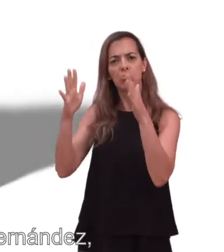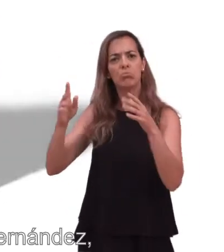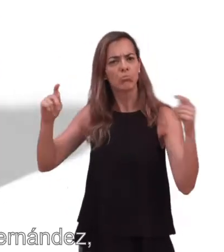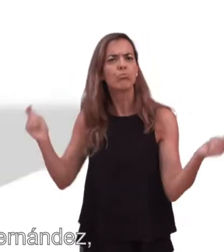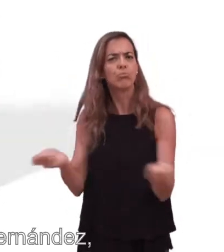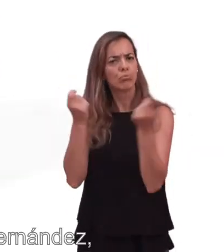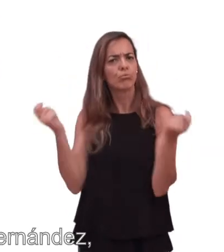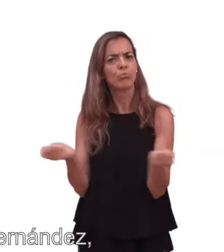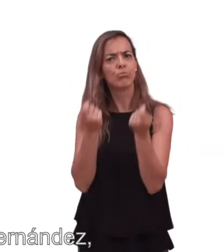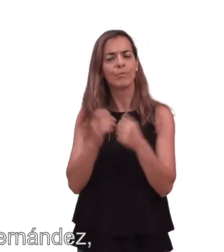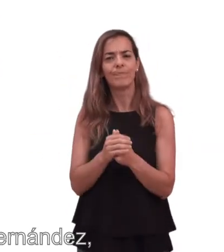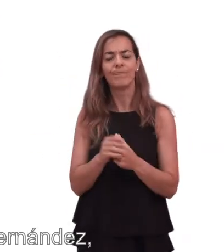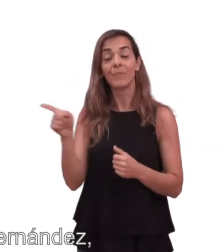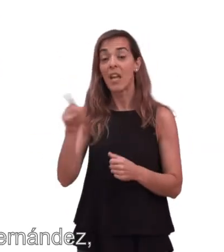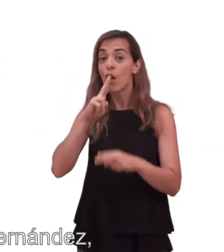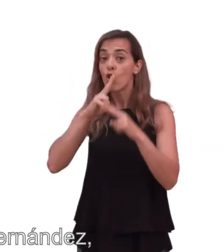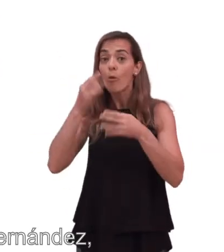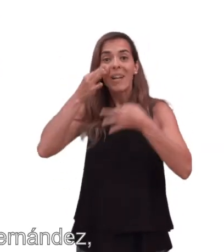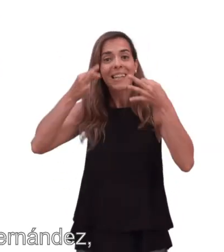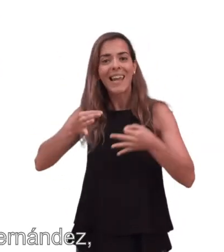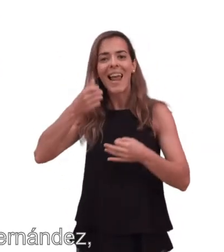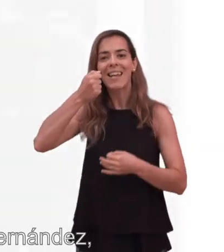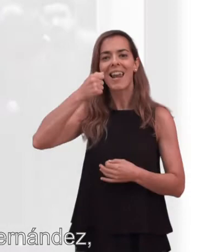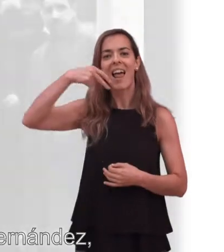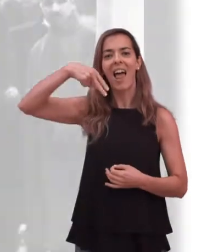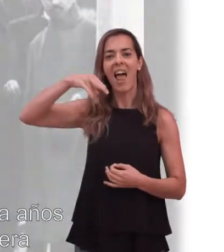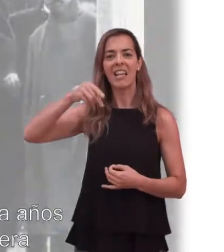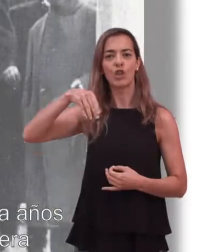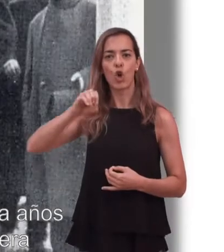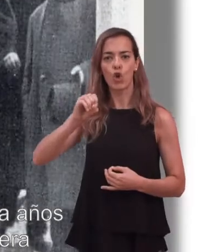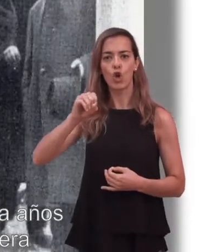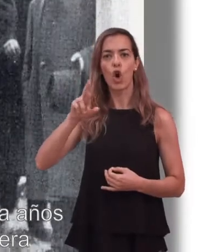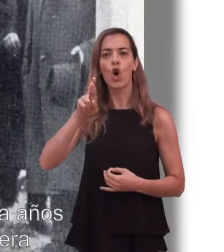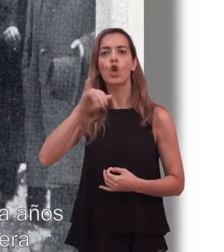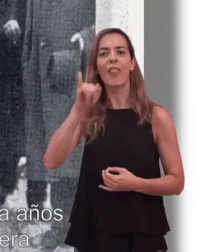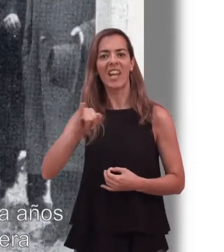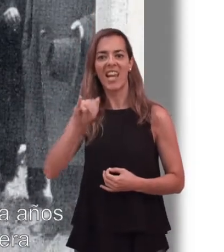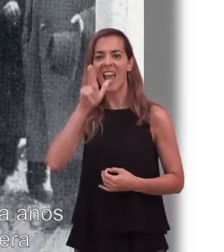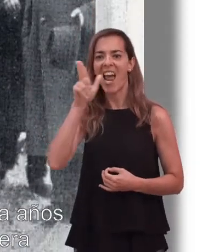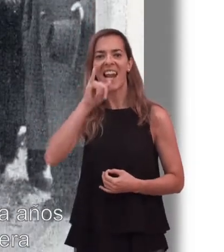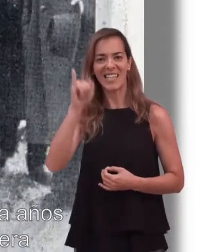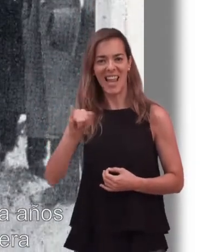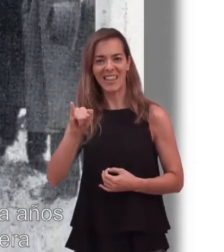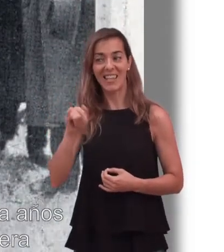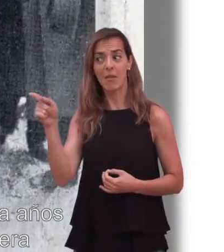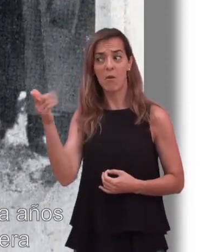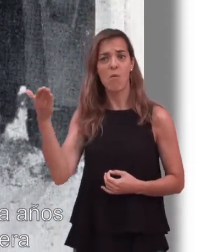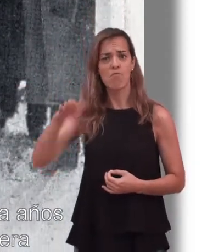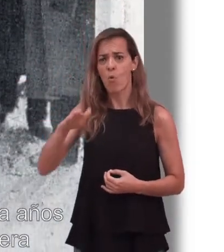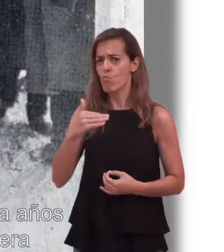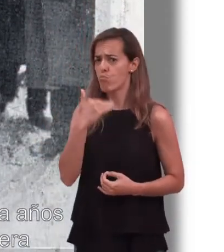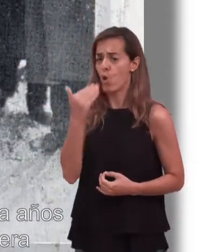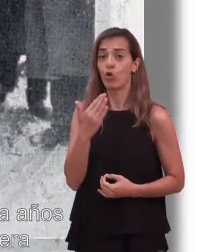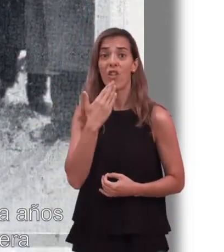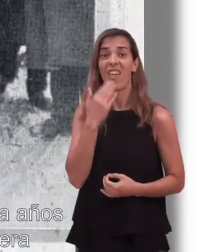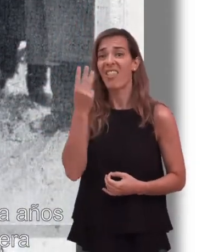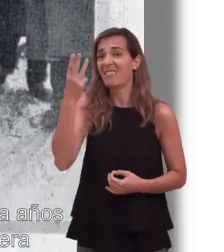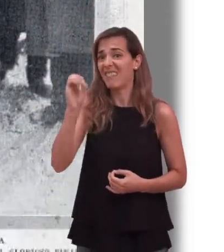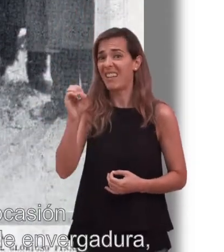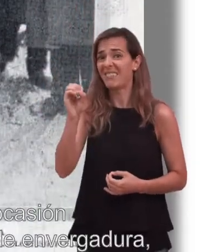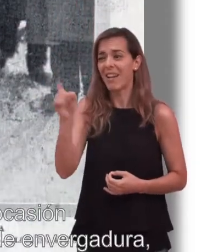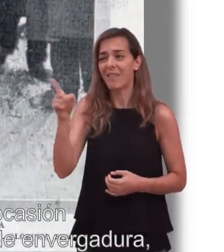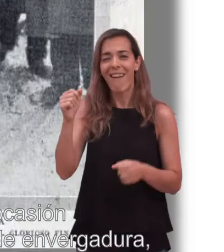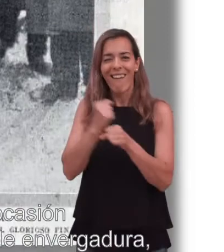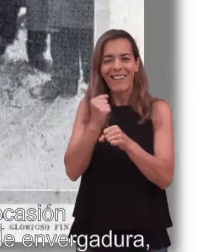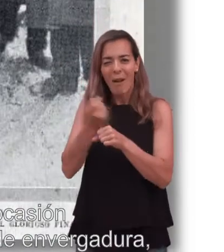Nacido como Antonio Rodríguez Hernández, su muerte prematura a los 30 años trunca una prometedora carrera en